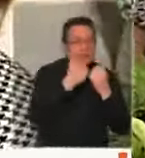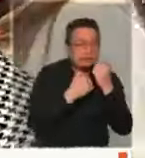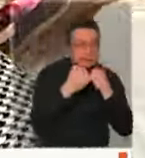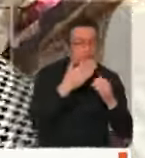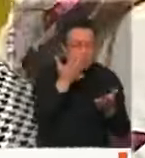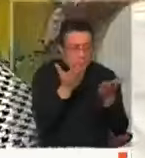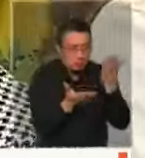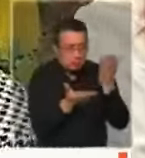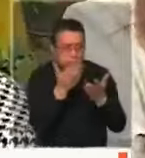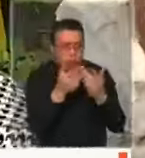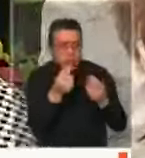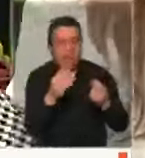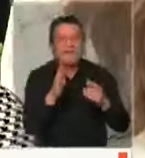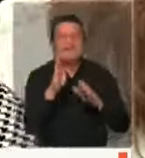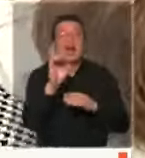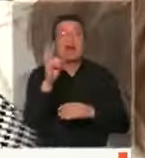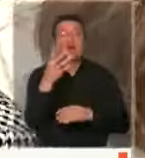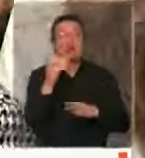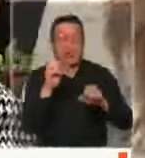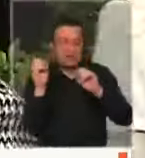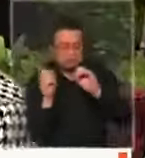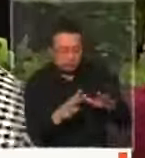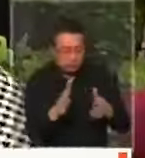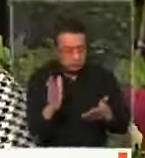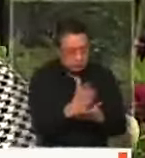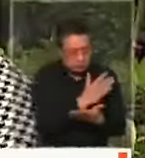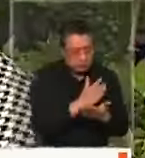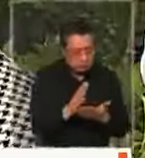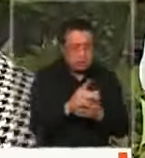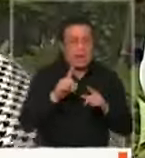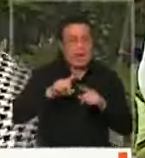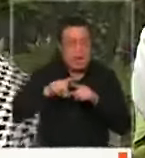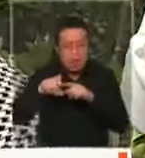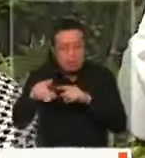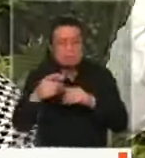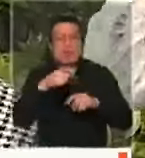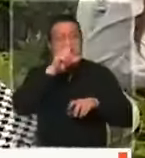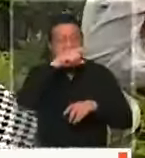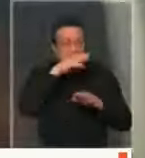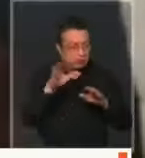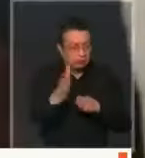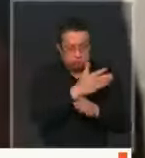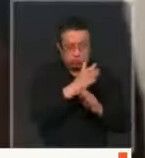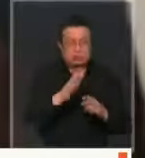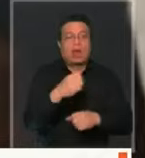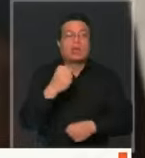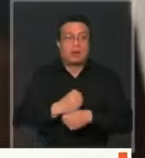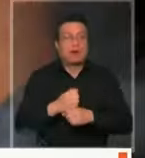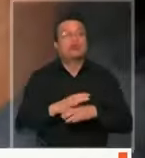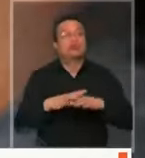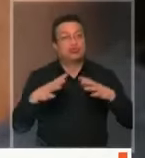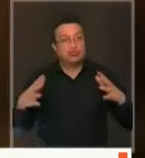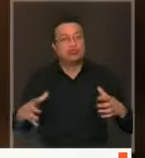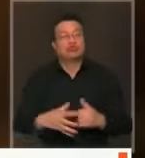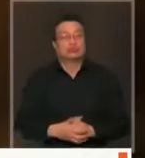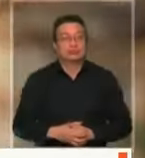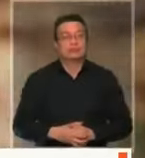tomarla, pesar la basura, seleccionarla, qué para las lombrices, qué para las gallinas, fue todo un trabajo.